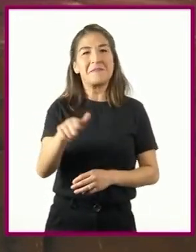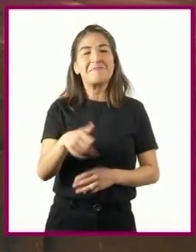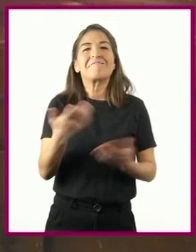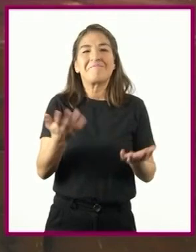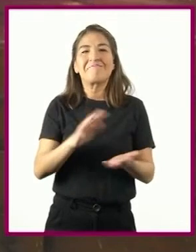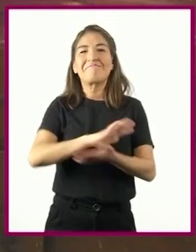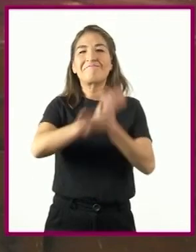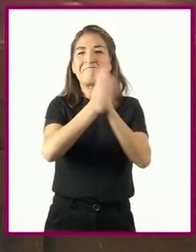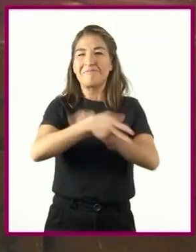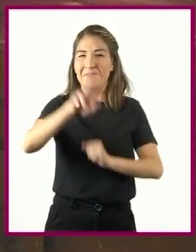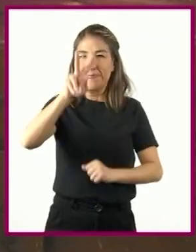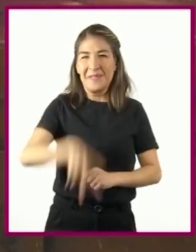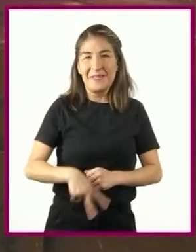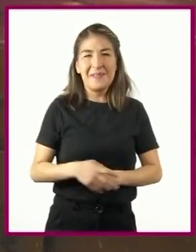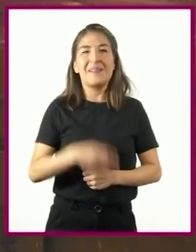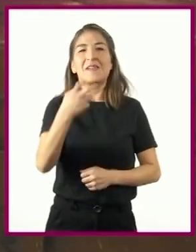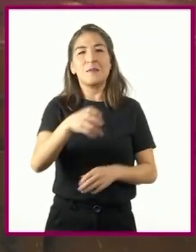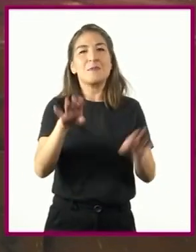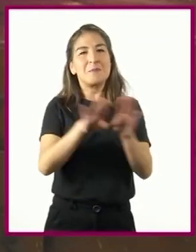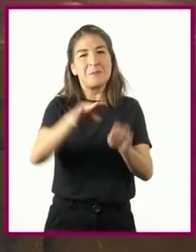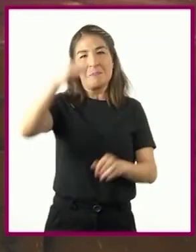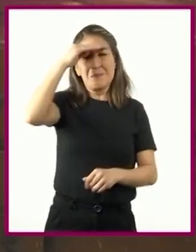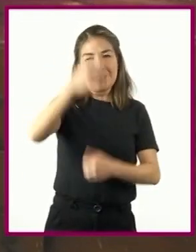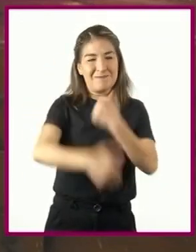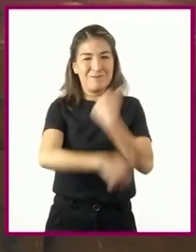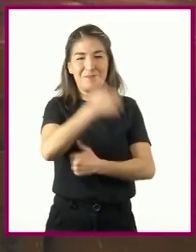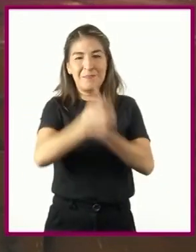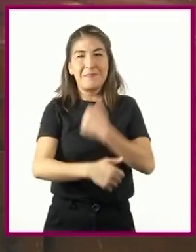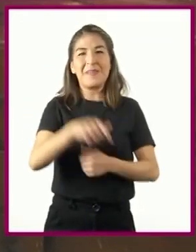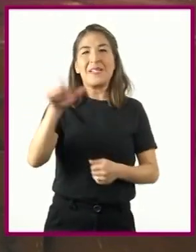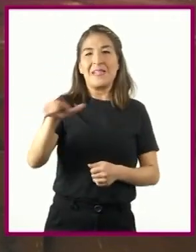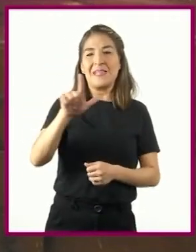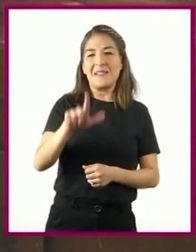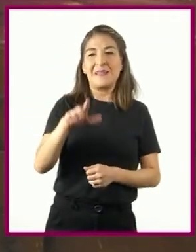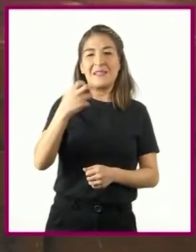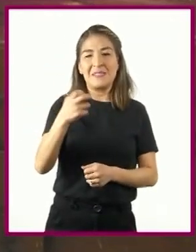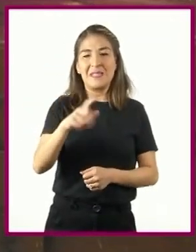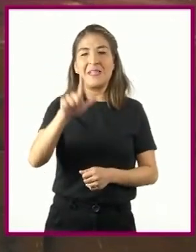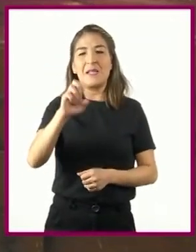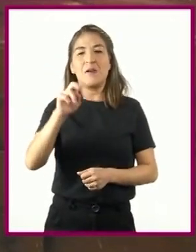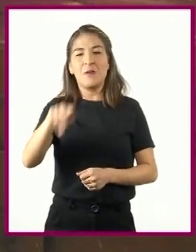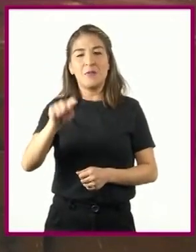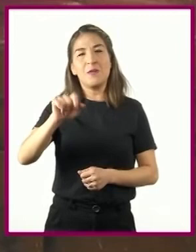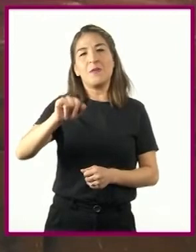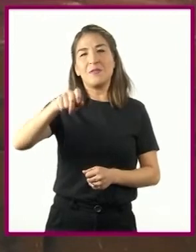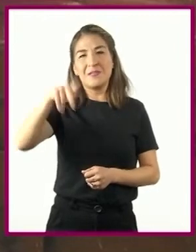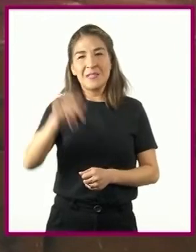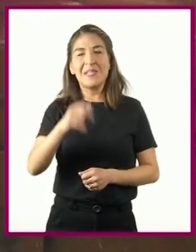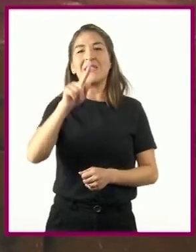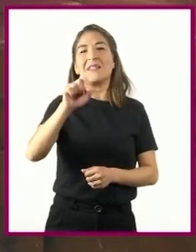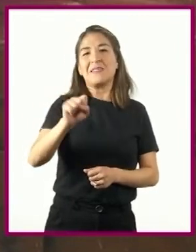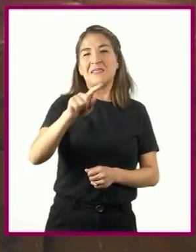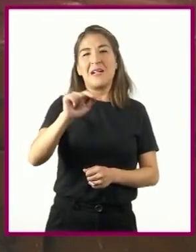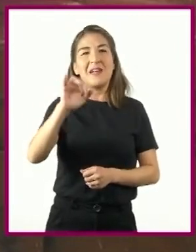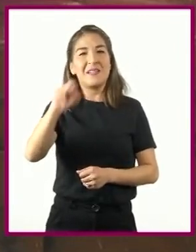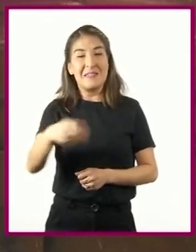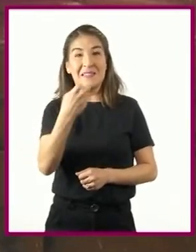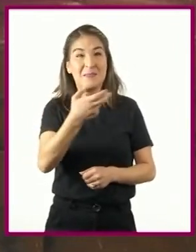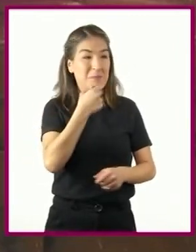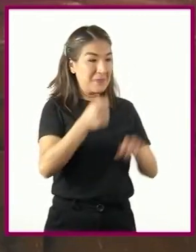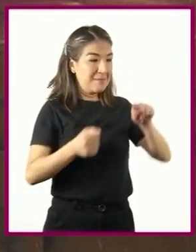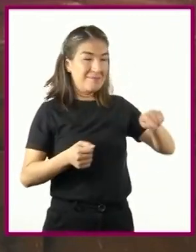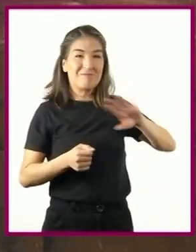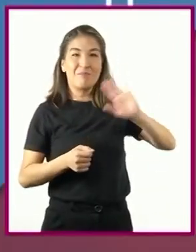realidad. Las pugnas por el poder entre Lev Trotsky y Joseph Stalin iniciaron después de la muerte de